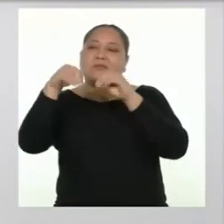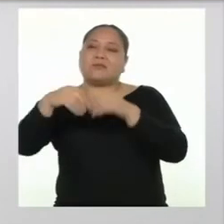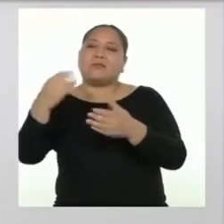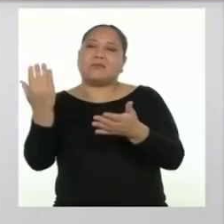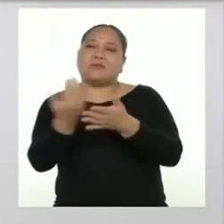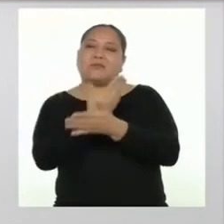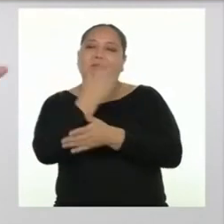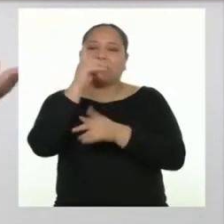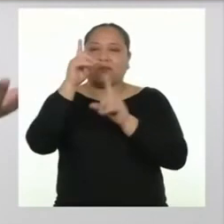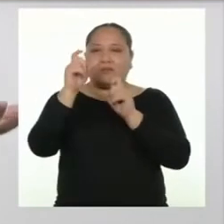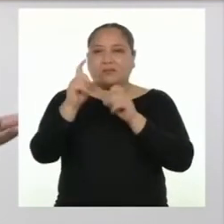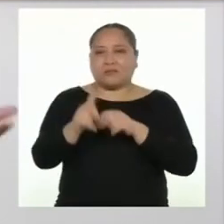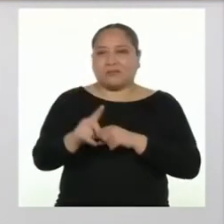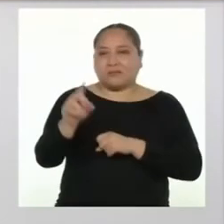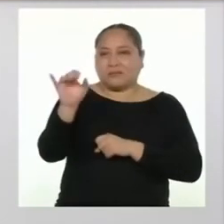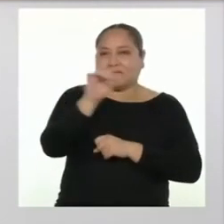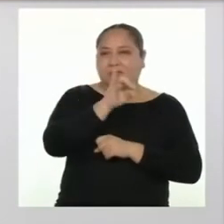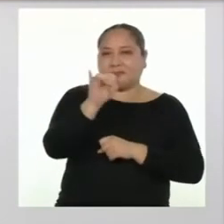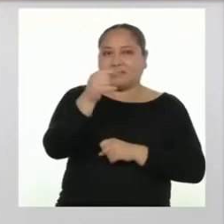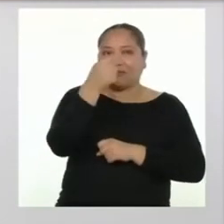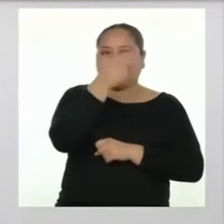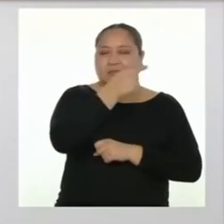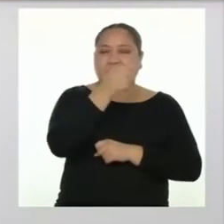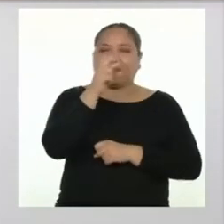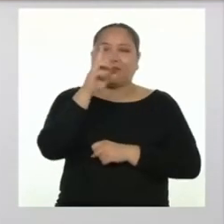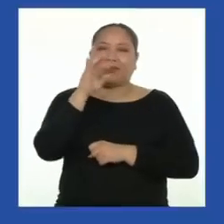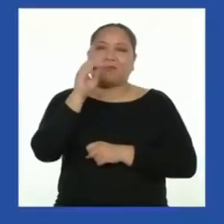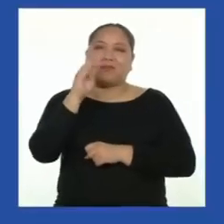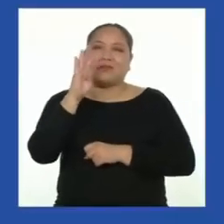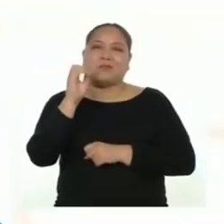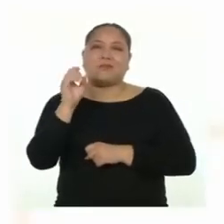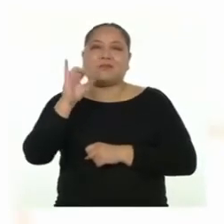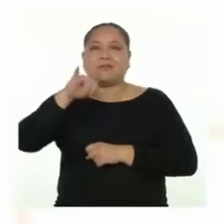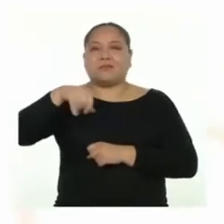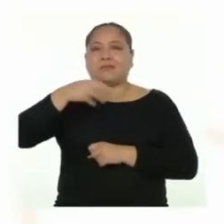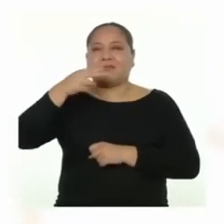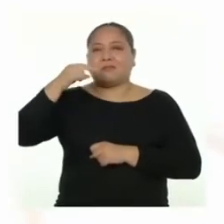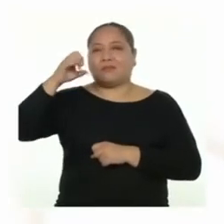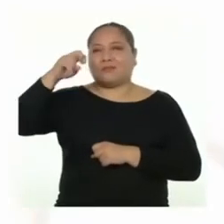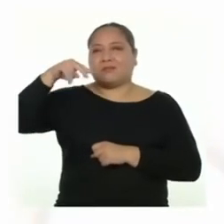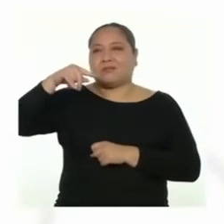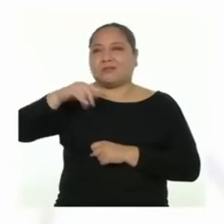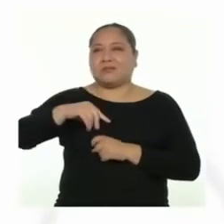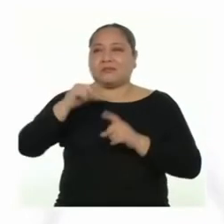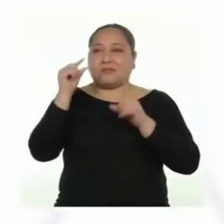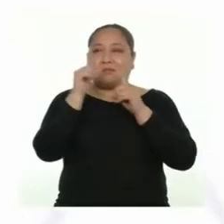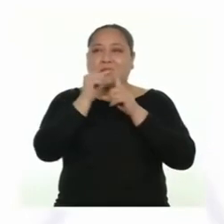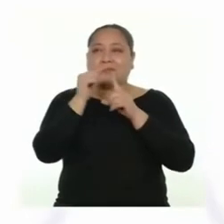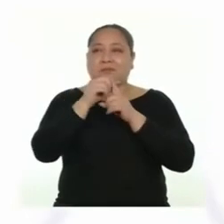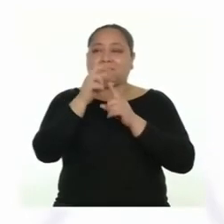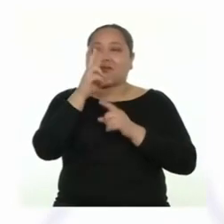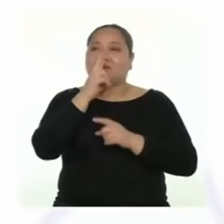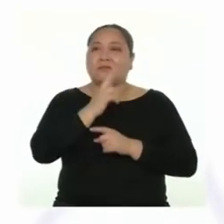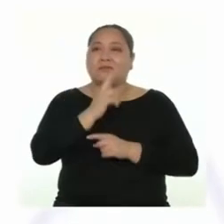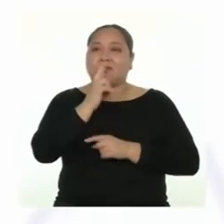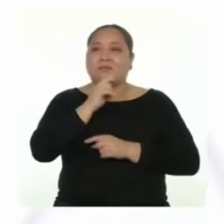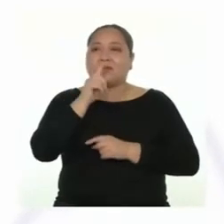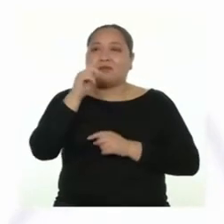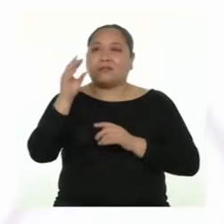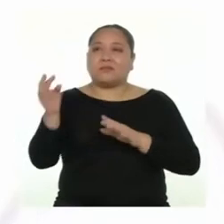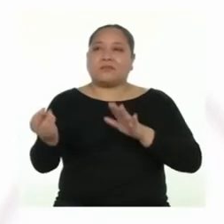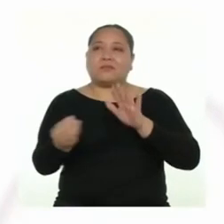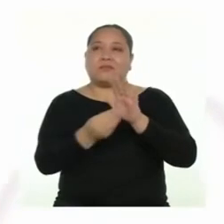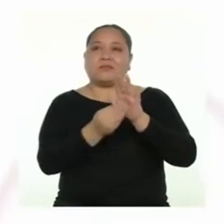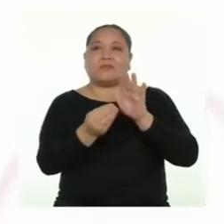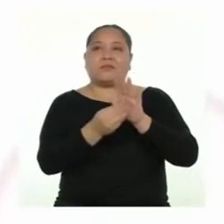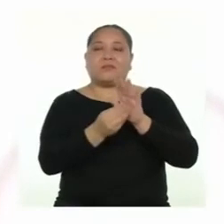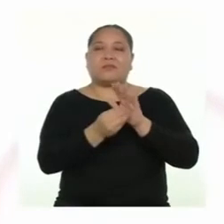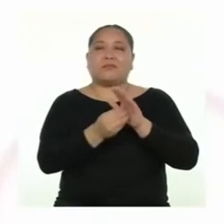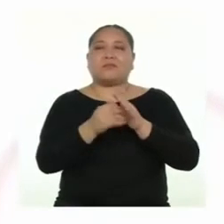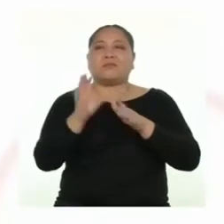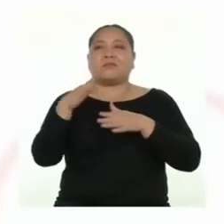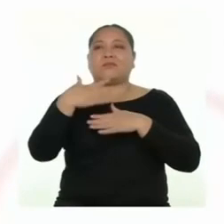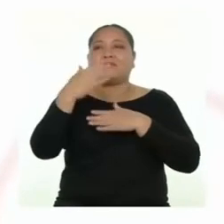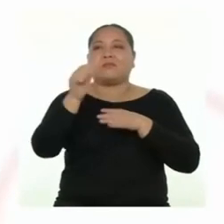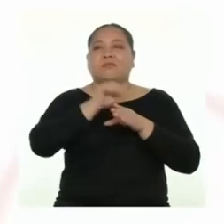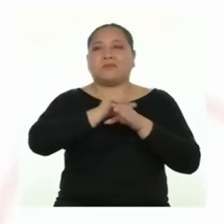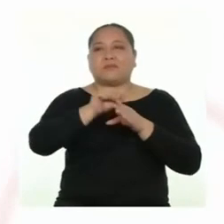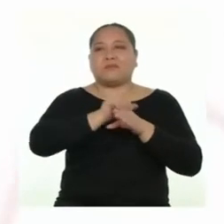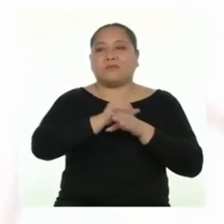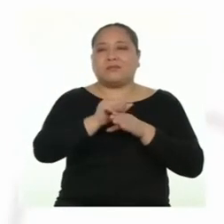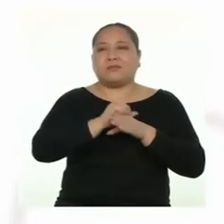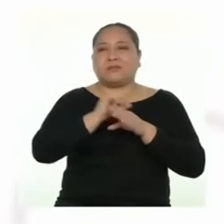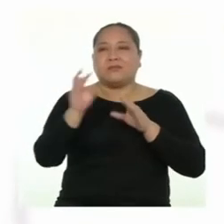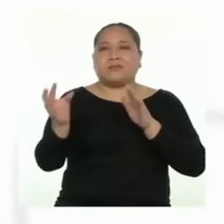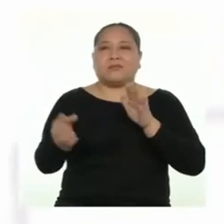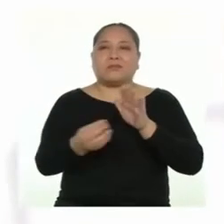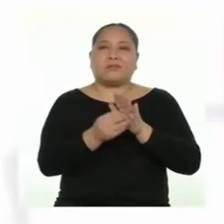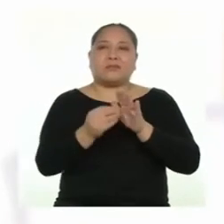nueva pregunta, así como lo hicieron Rebot y Jonathan. Las palabras que están en rojo son las que agregamos después del ensayo. Y